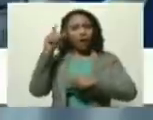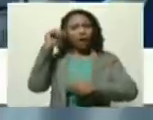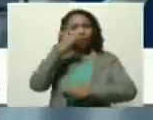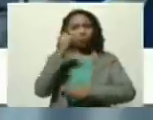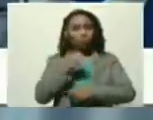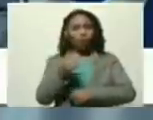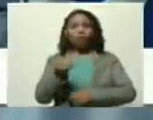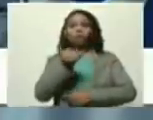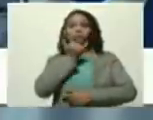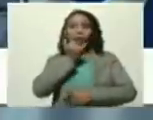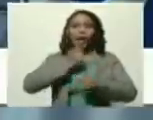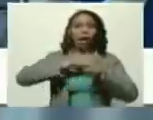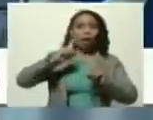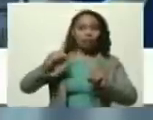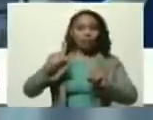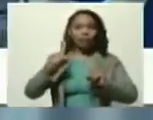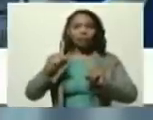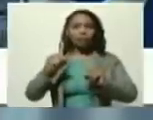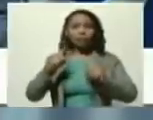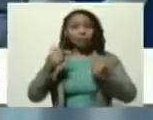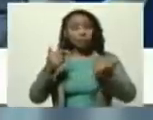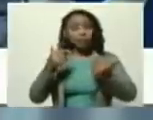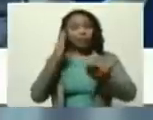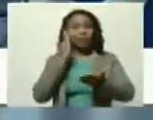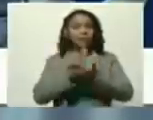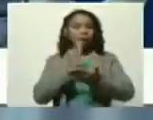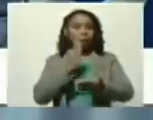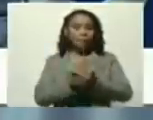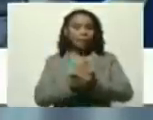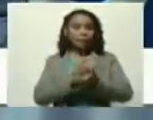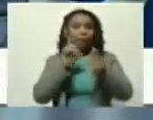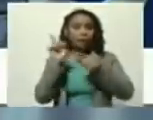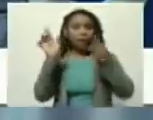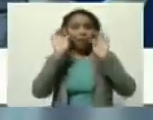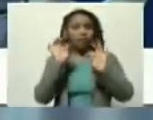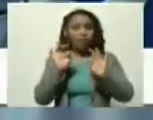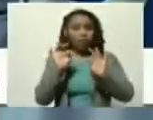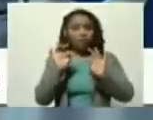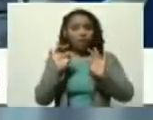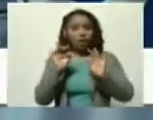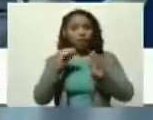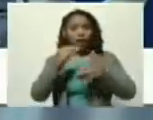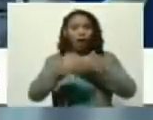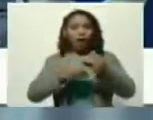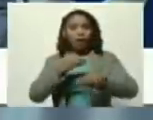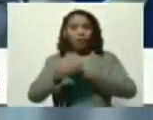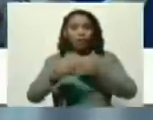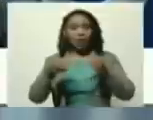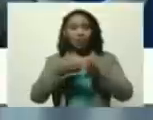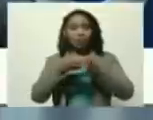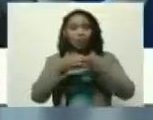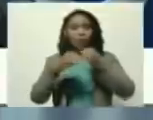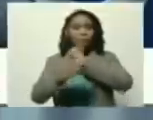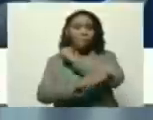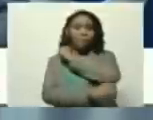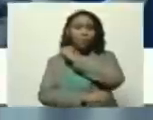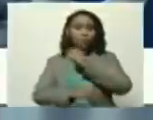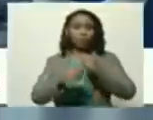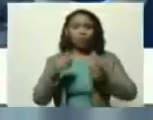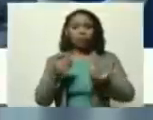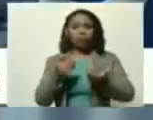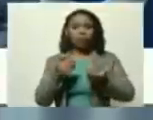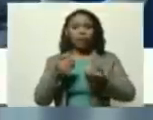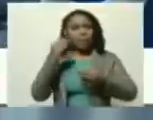fallas eléctricas, producto casi siempre de este tipo de acción criminal. Imagínense lo que gasta el